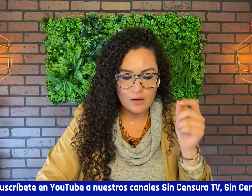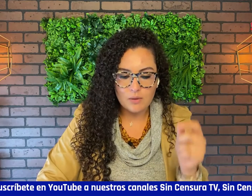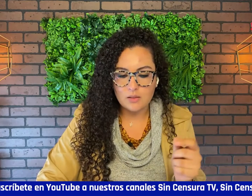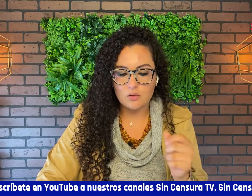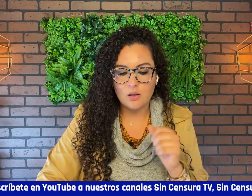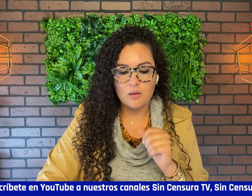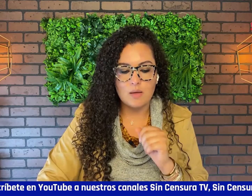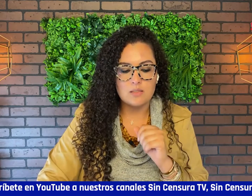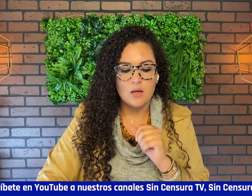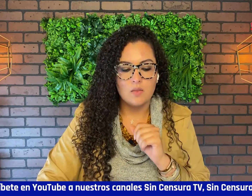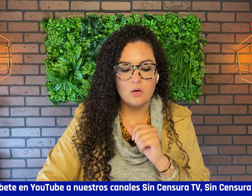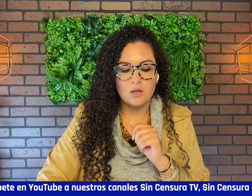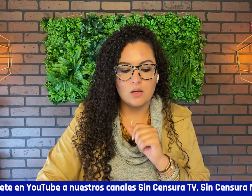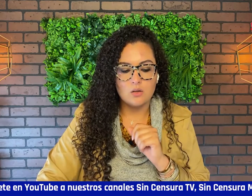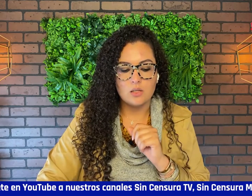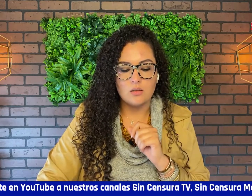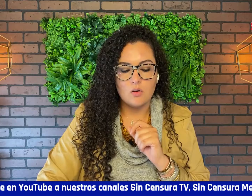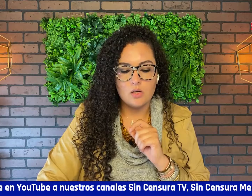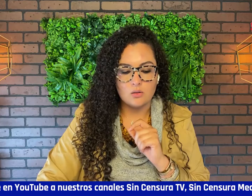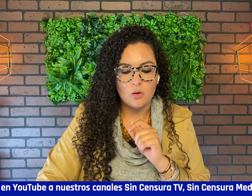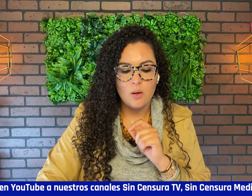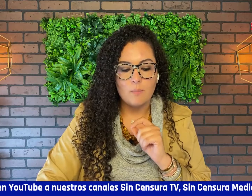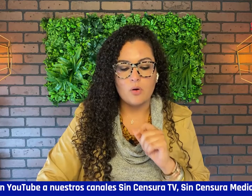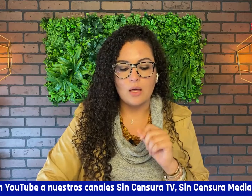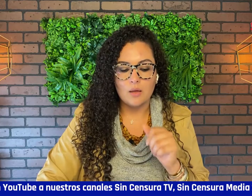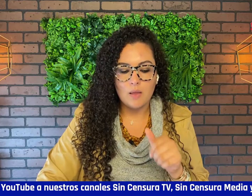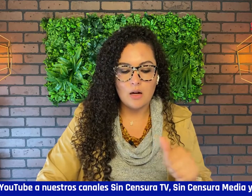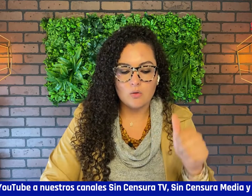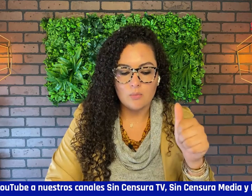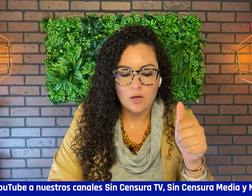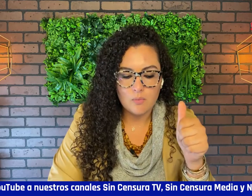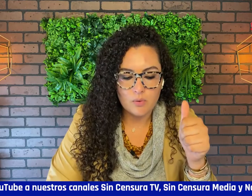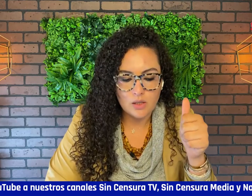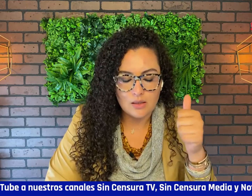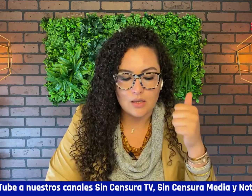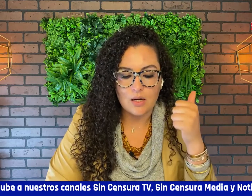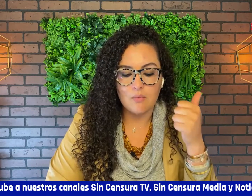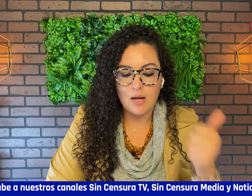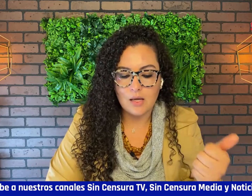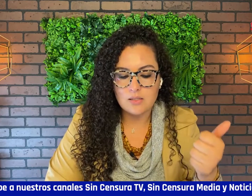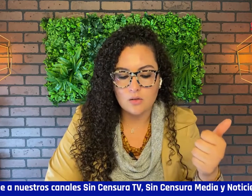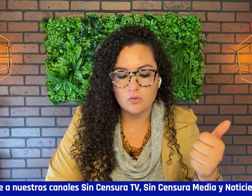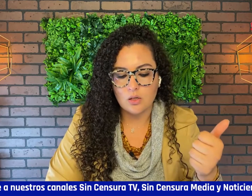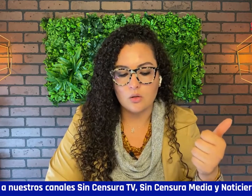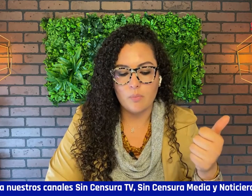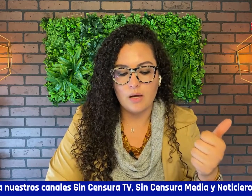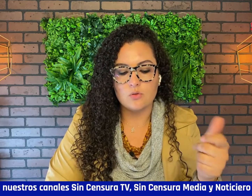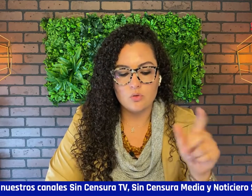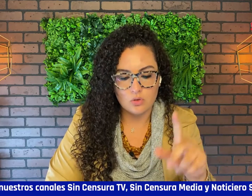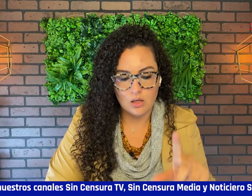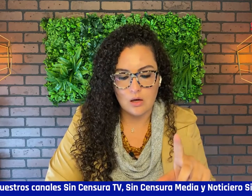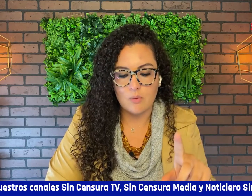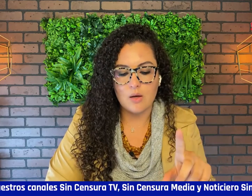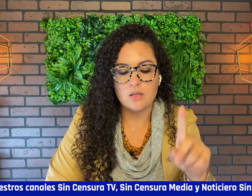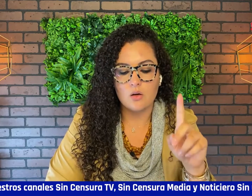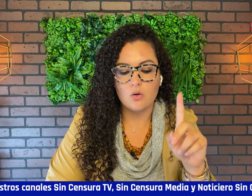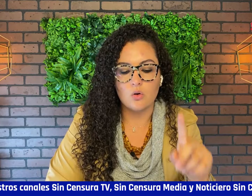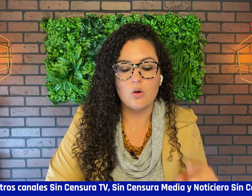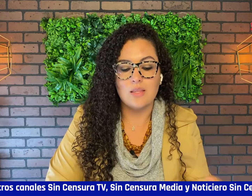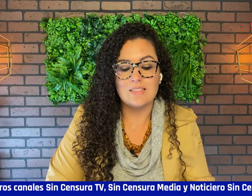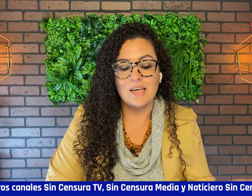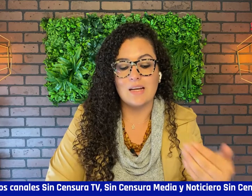un fragmentito nada más de lo que dijo Santiago Nieto, porque aquí viene algo también importante. Revela que se contrató Pegasus y